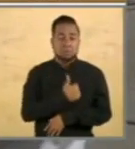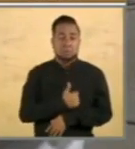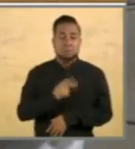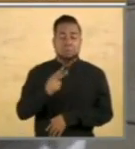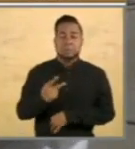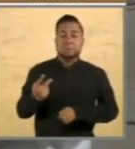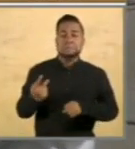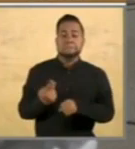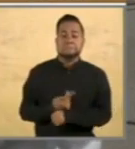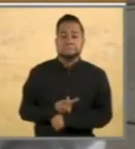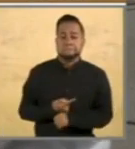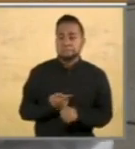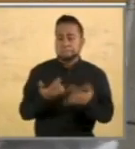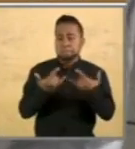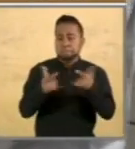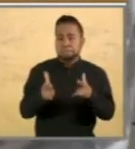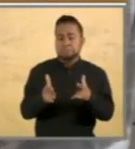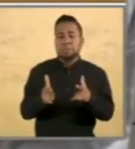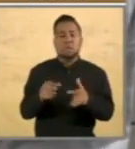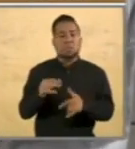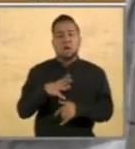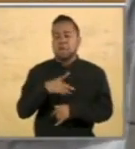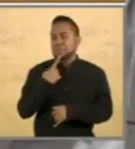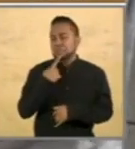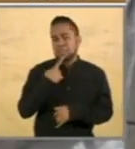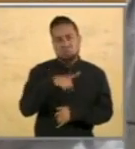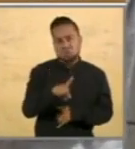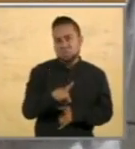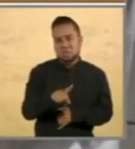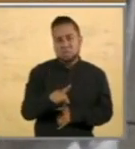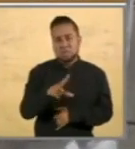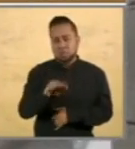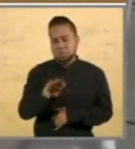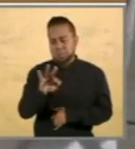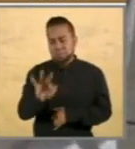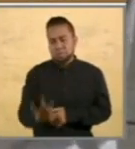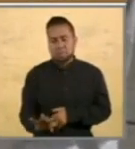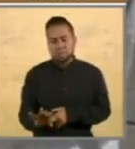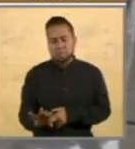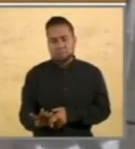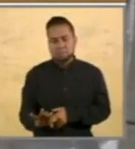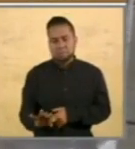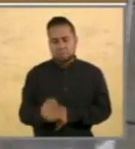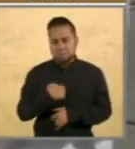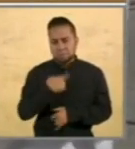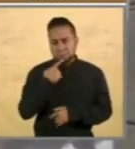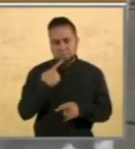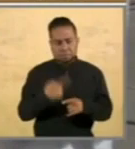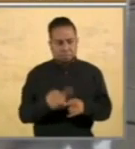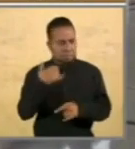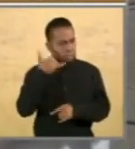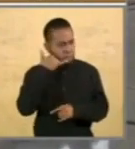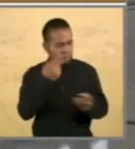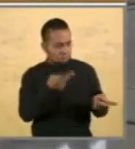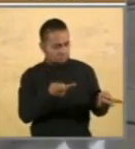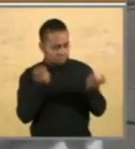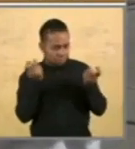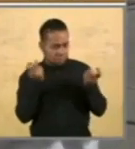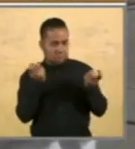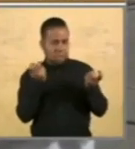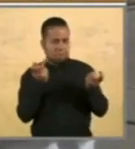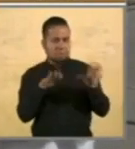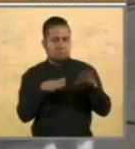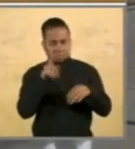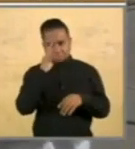Pues bueno Por qué tienen que salir porque no hay una denuncia o el 90 por digo quien le roban su celular A veces